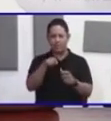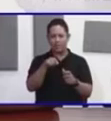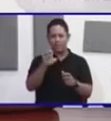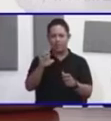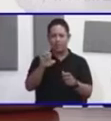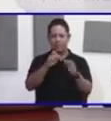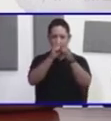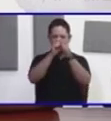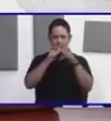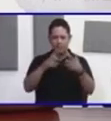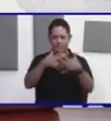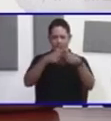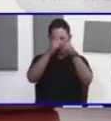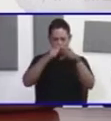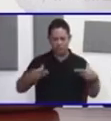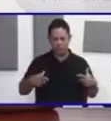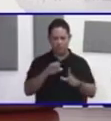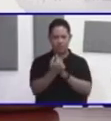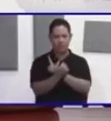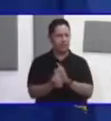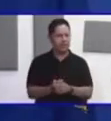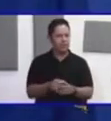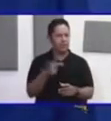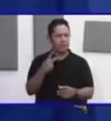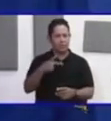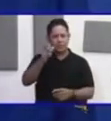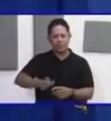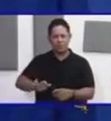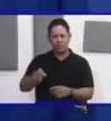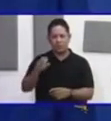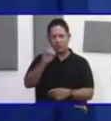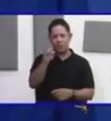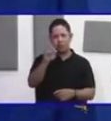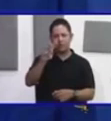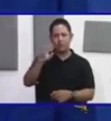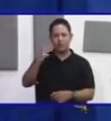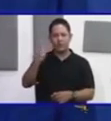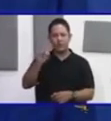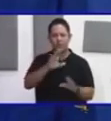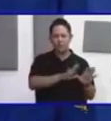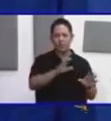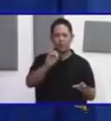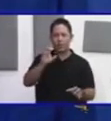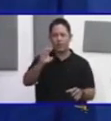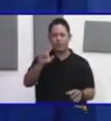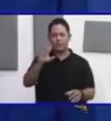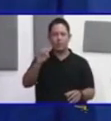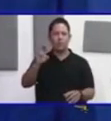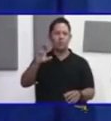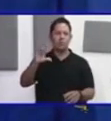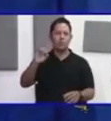hoy nos acompañan dos diputados a la Asamblea, el diputado Osvaldo García y Escorcio Christopher. Yo quiero que